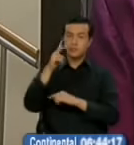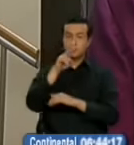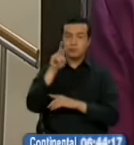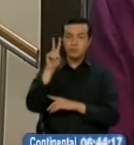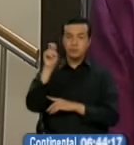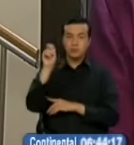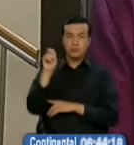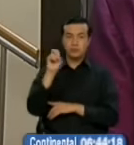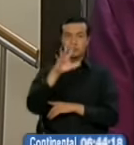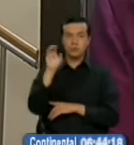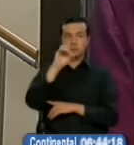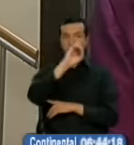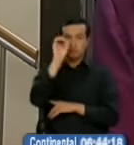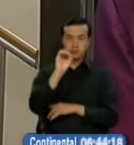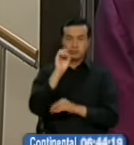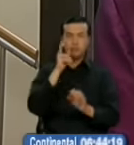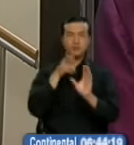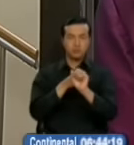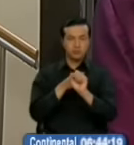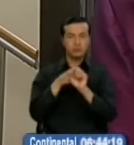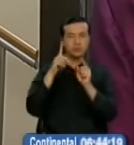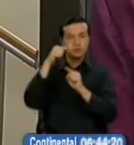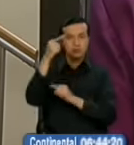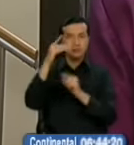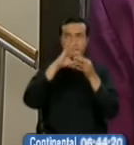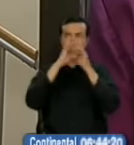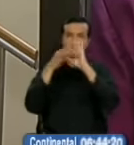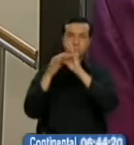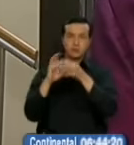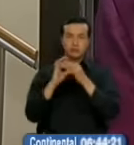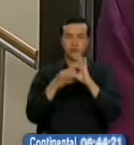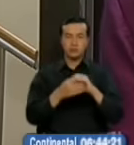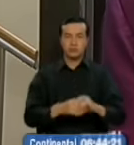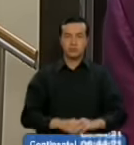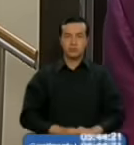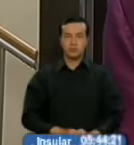2020 50% de atletas en las próximas Olimpiadas.